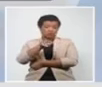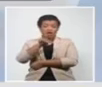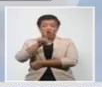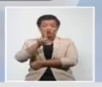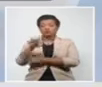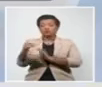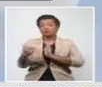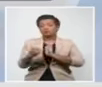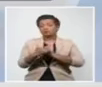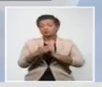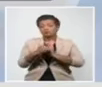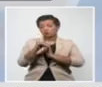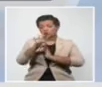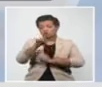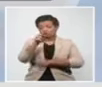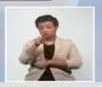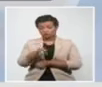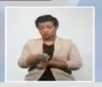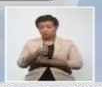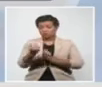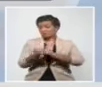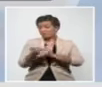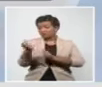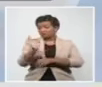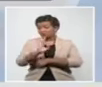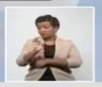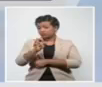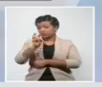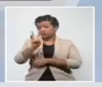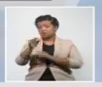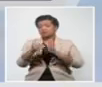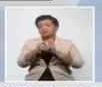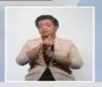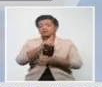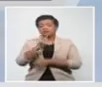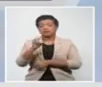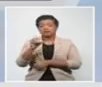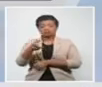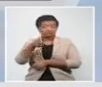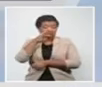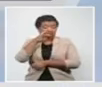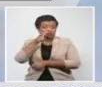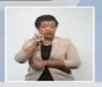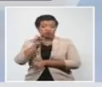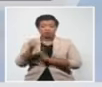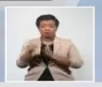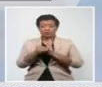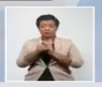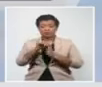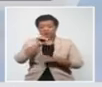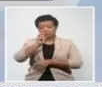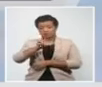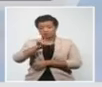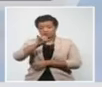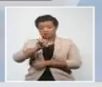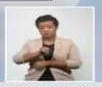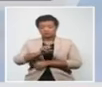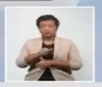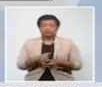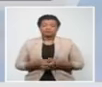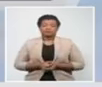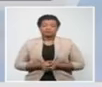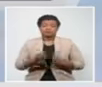14.004, sospechosos 3.100 y en vigilancia 5.360 y